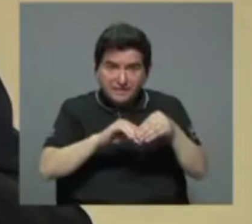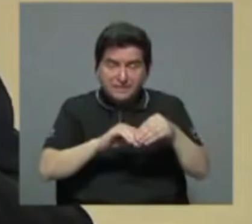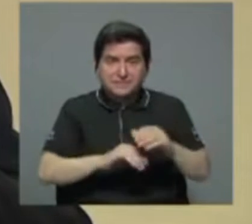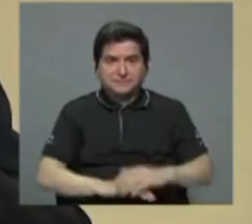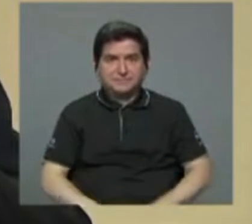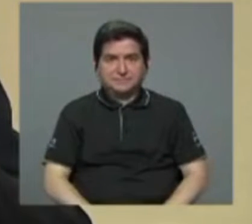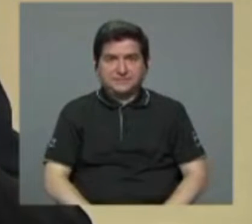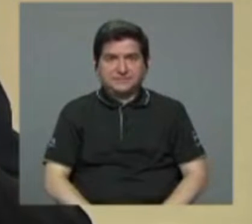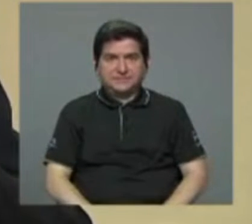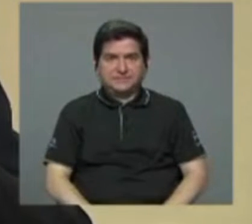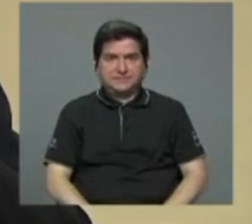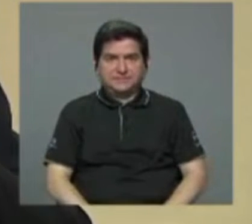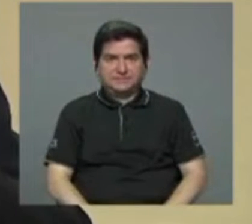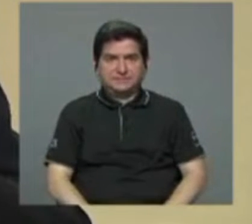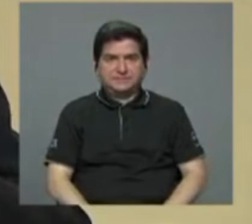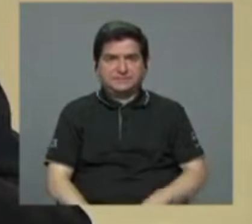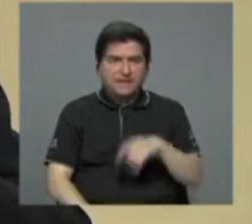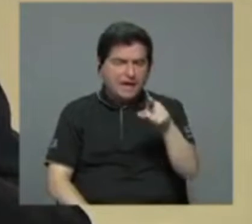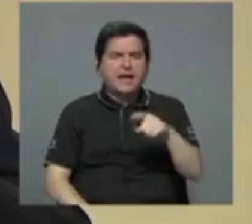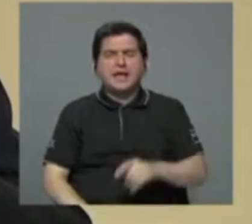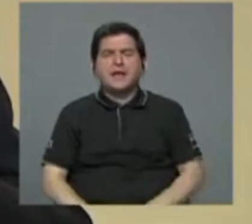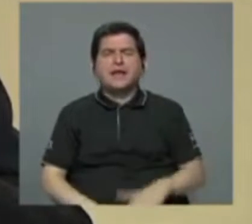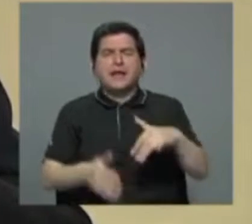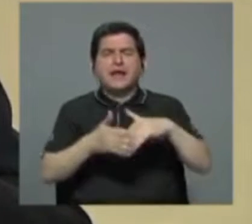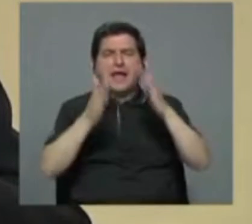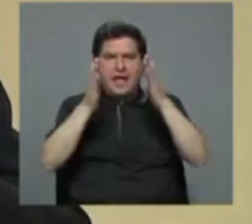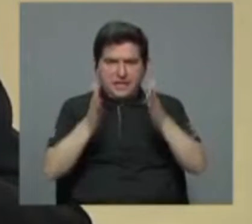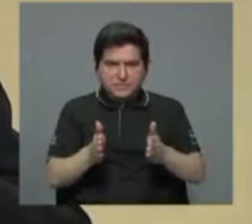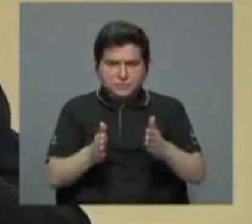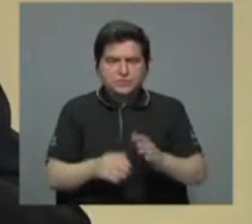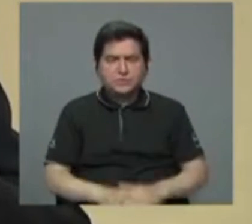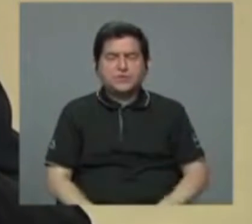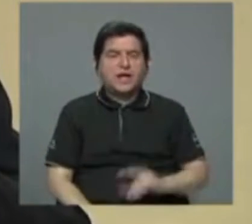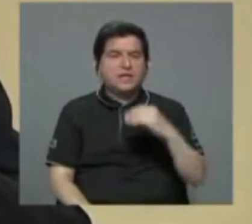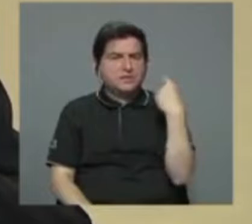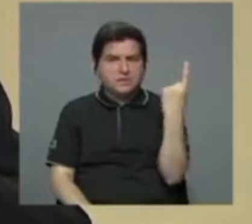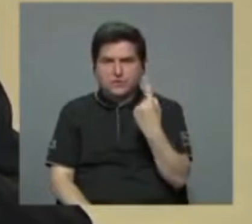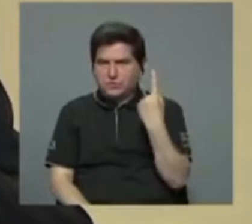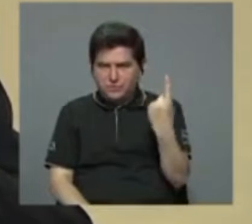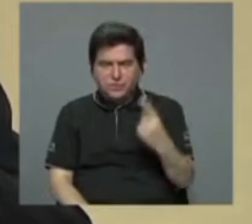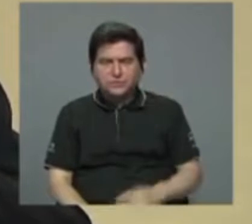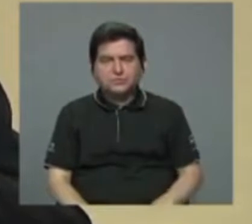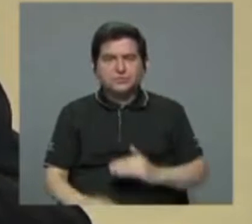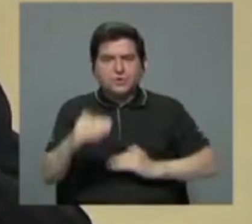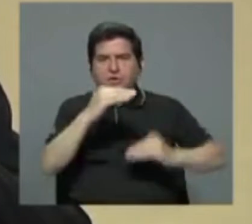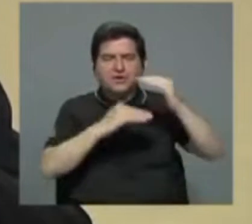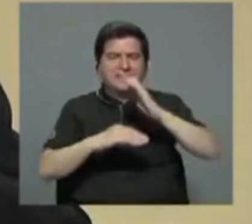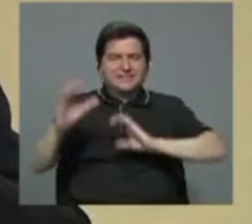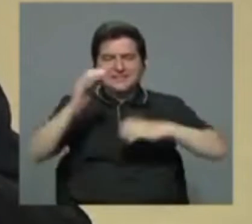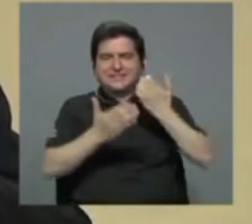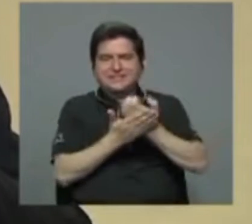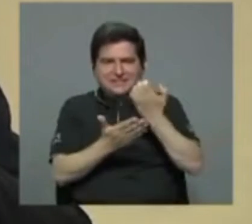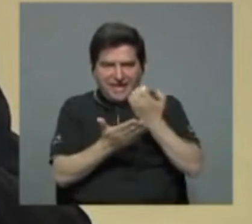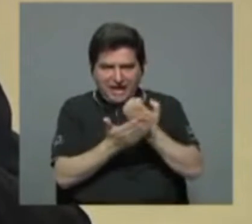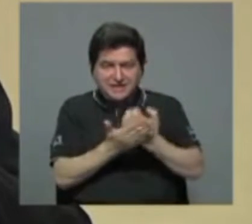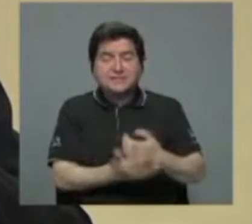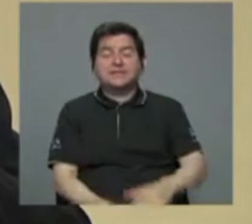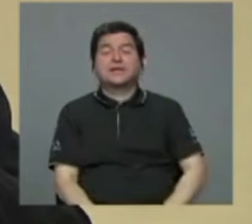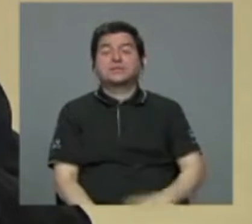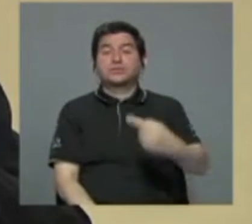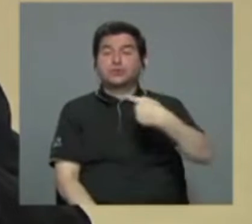haber estado de estudiante no solo en la Facultad de Ciencias Económicas cuando